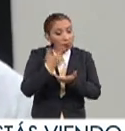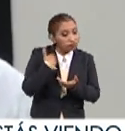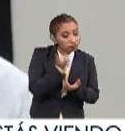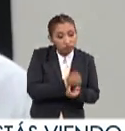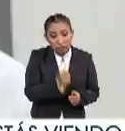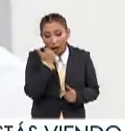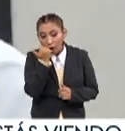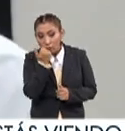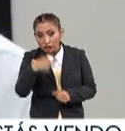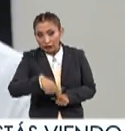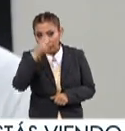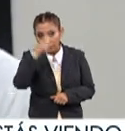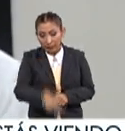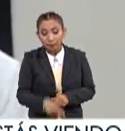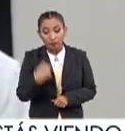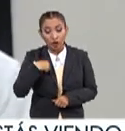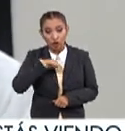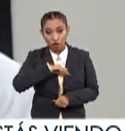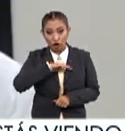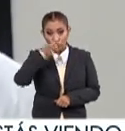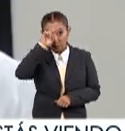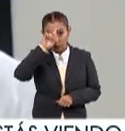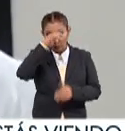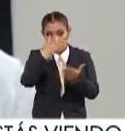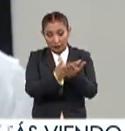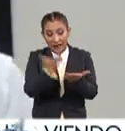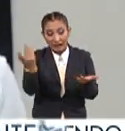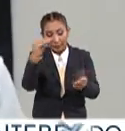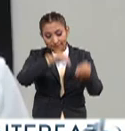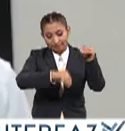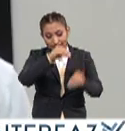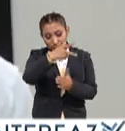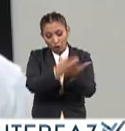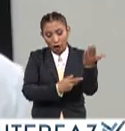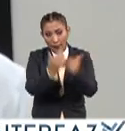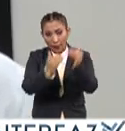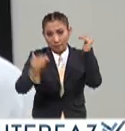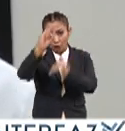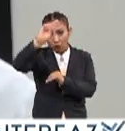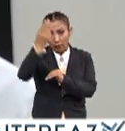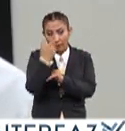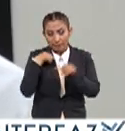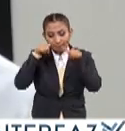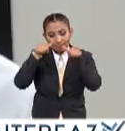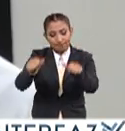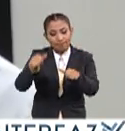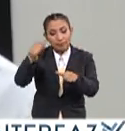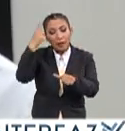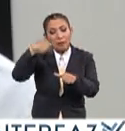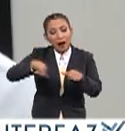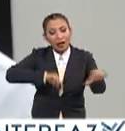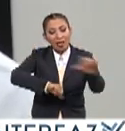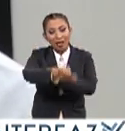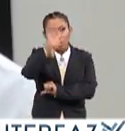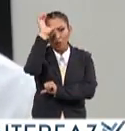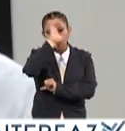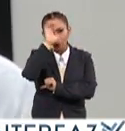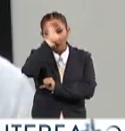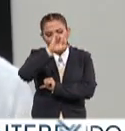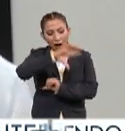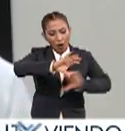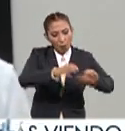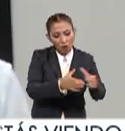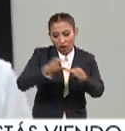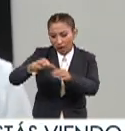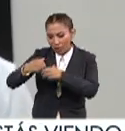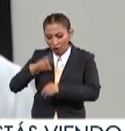estudiantil mexicano. Nuestra propuesta es que se ha creado un programa a nivel superior encaminado al intercambio cultural entre